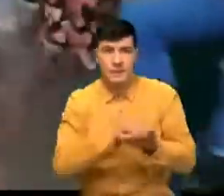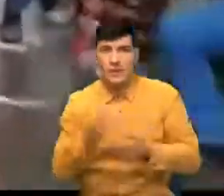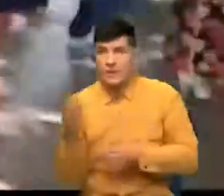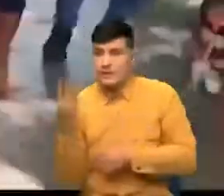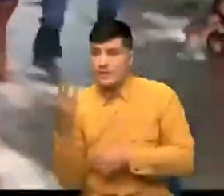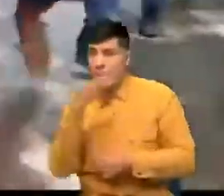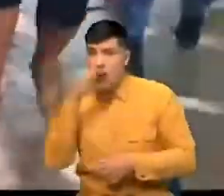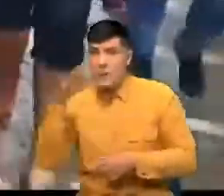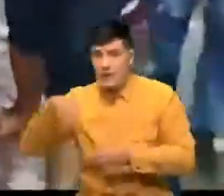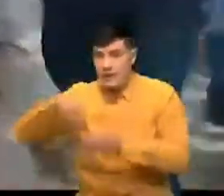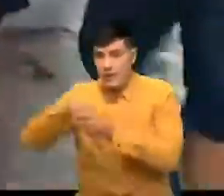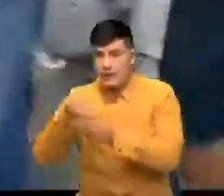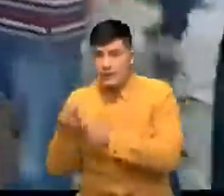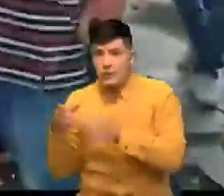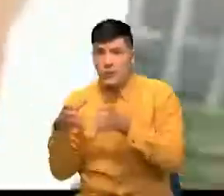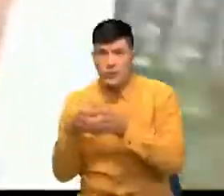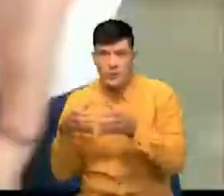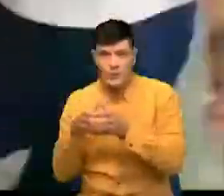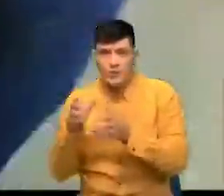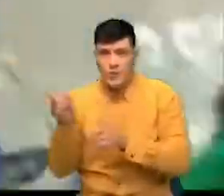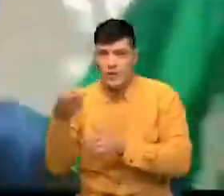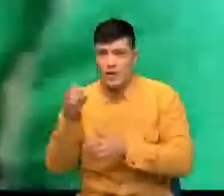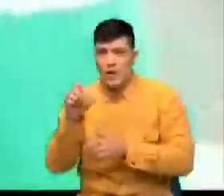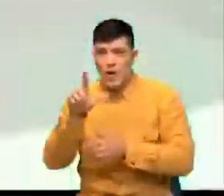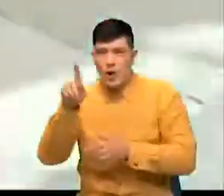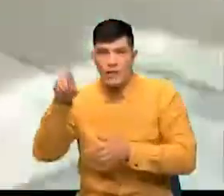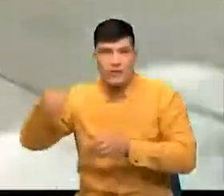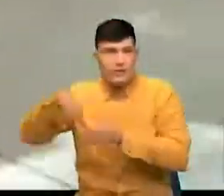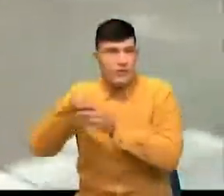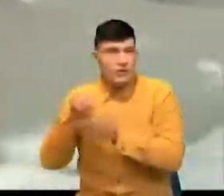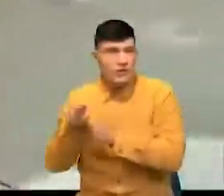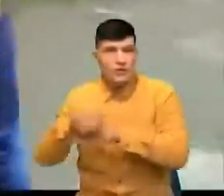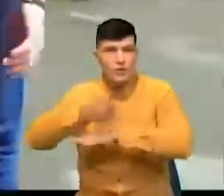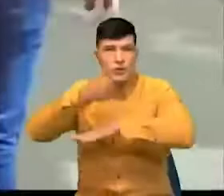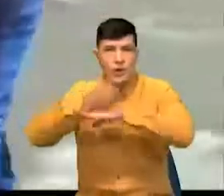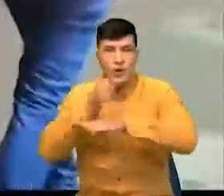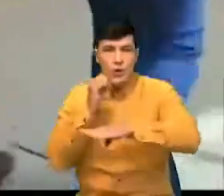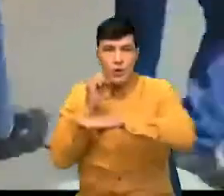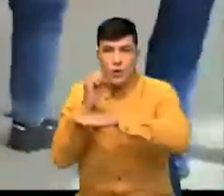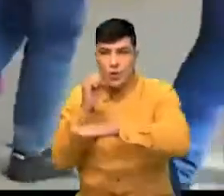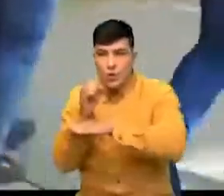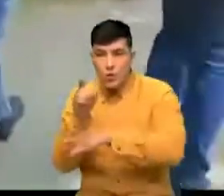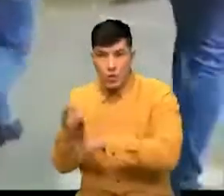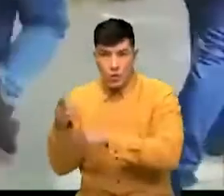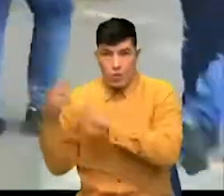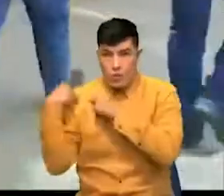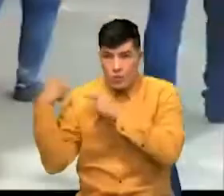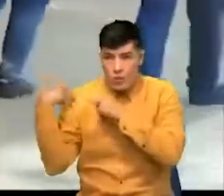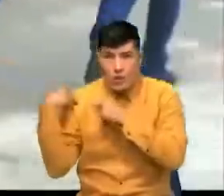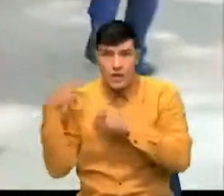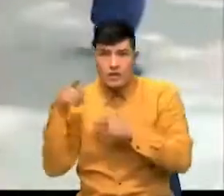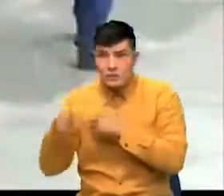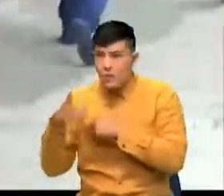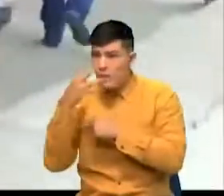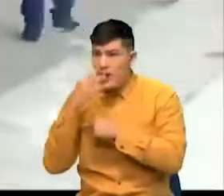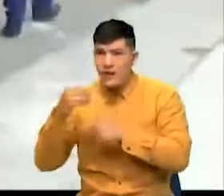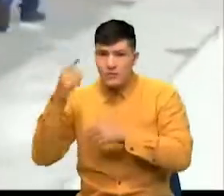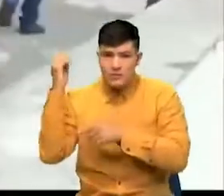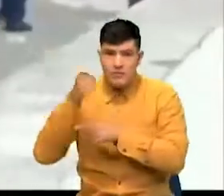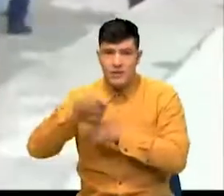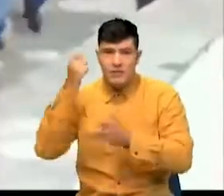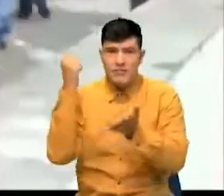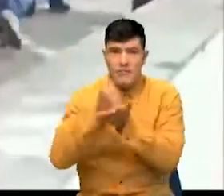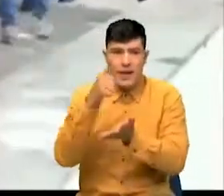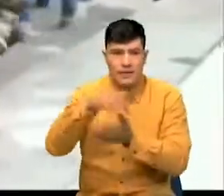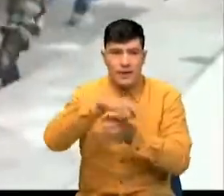hombres, integrantes del Clan del Golfo en el Magdalena Medio, hacían parte de los cabecillas de la organización responsable de ordenar los homicidios en la